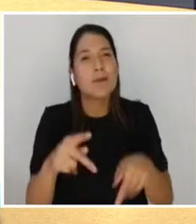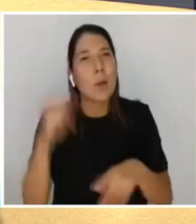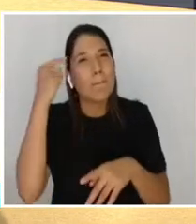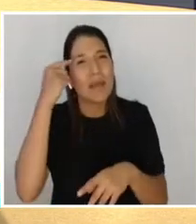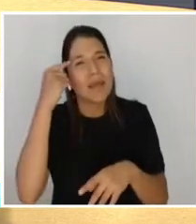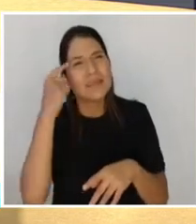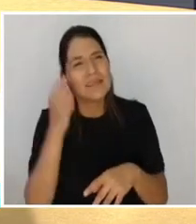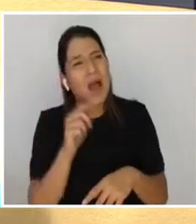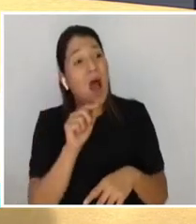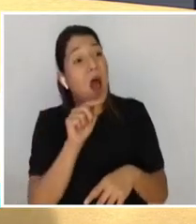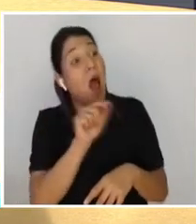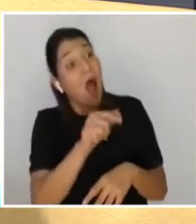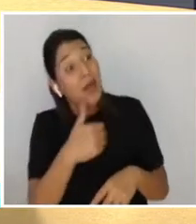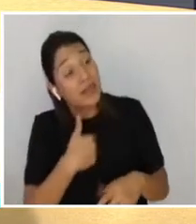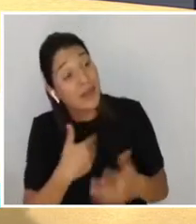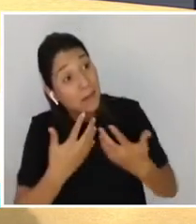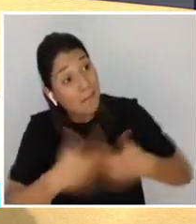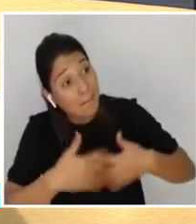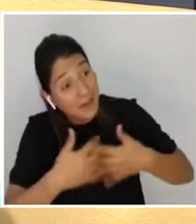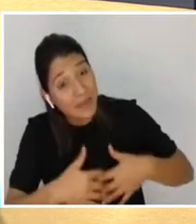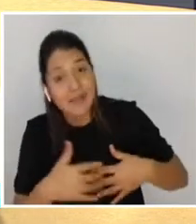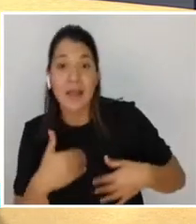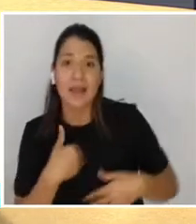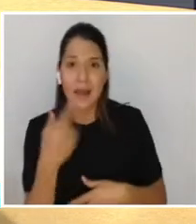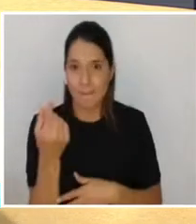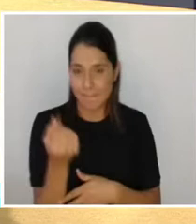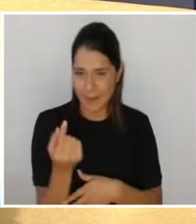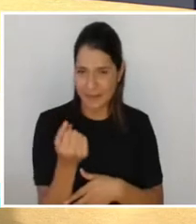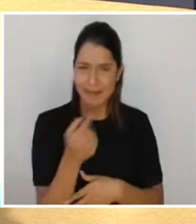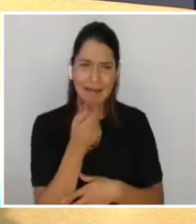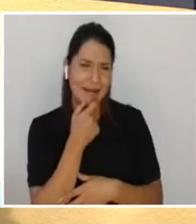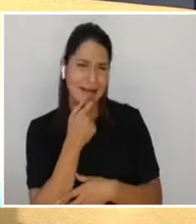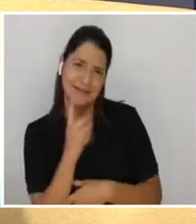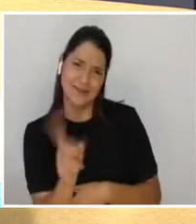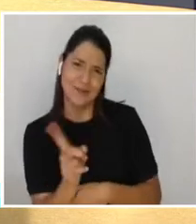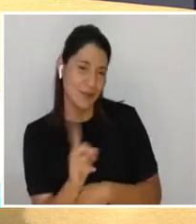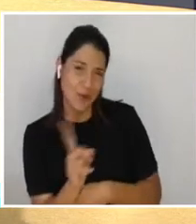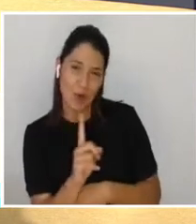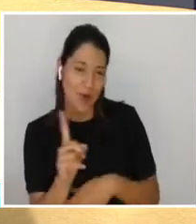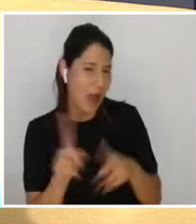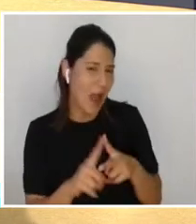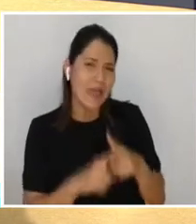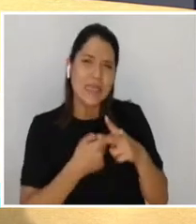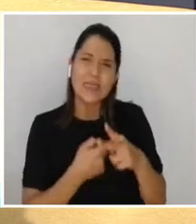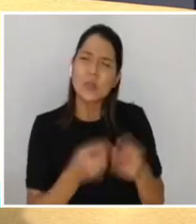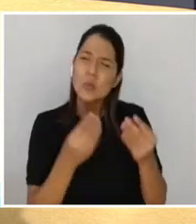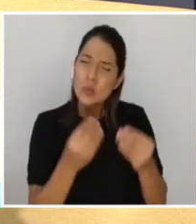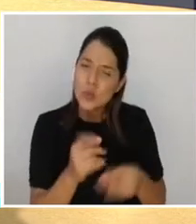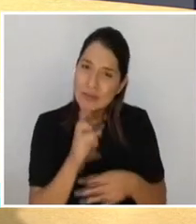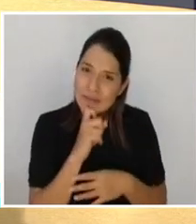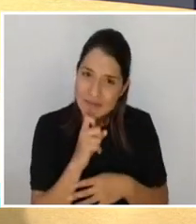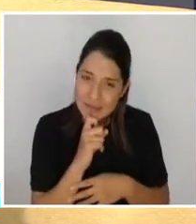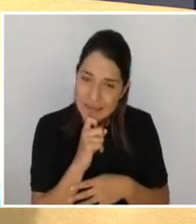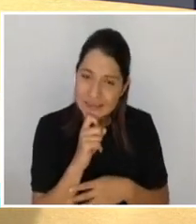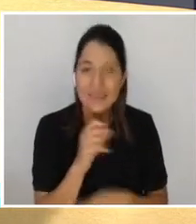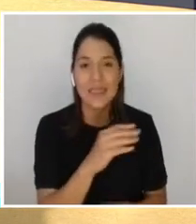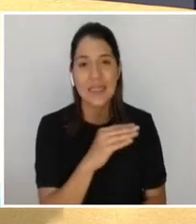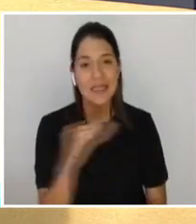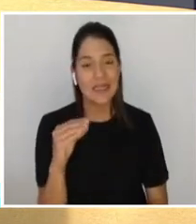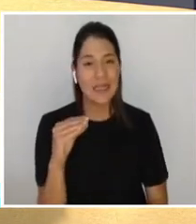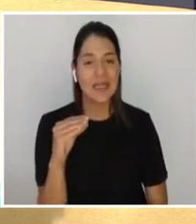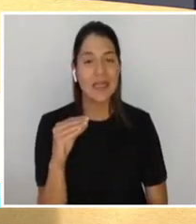empresaria, tiene plata. Claro. No, qué va, al principio cuesta, más bien uno tiene